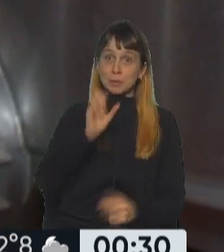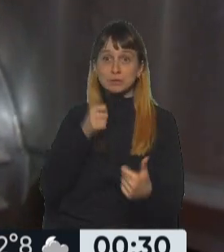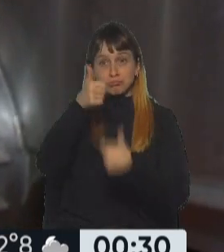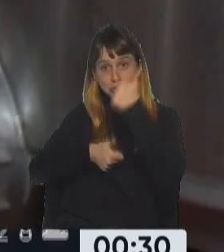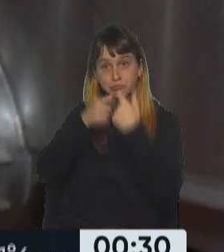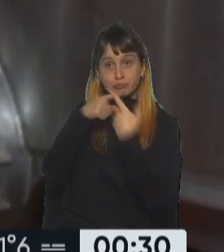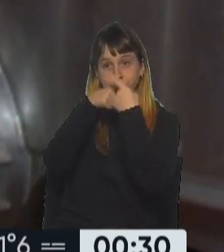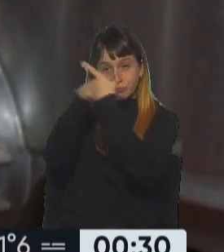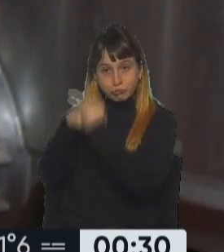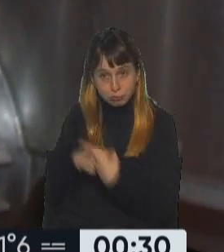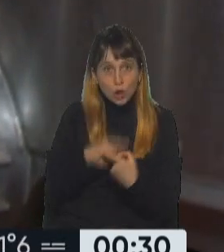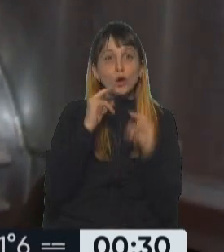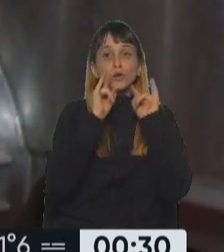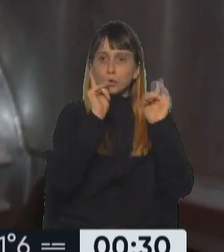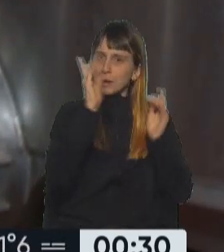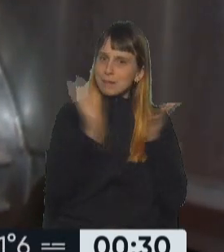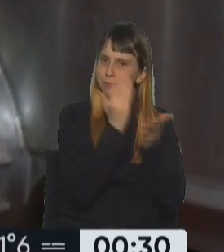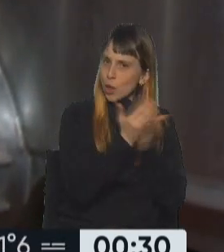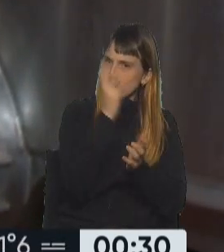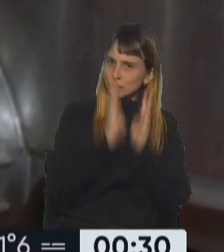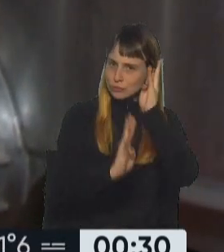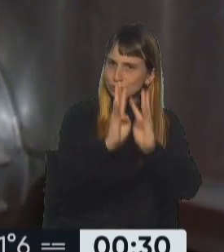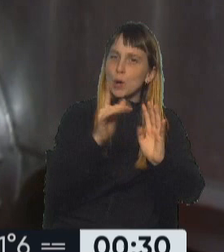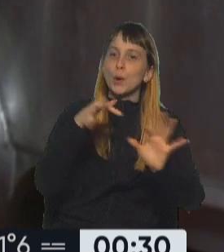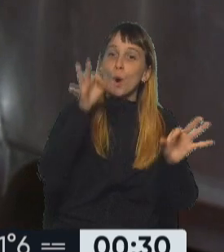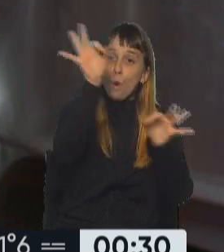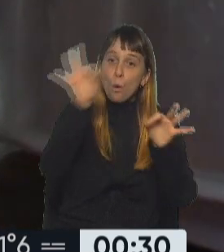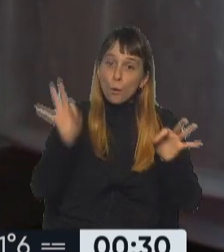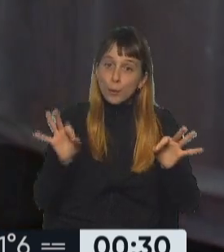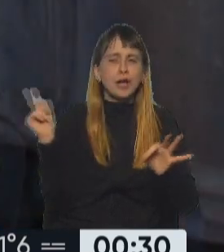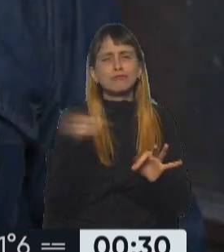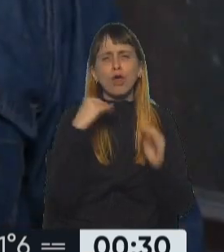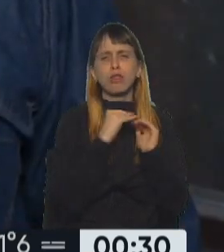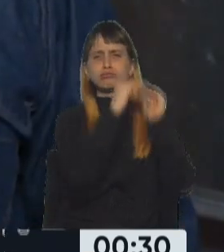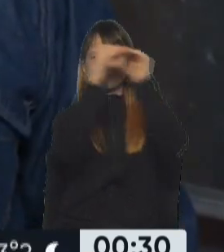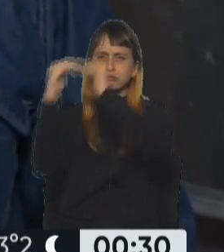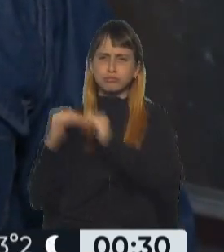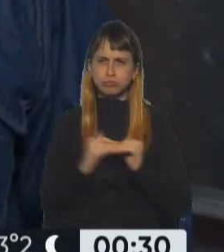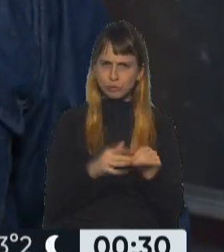producen vinos y uvas, estamos al mismo nivel todos. Agustín, gracias